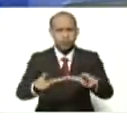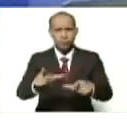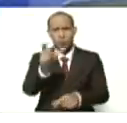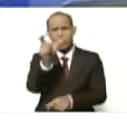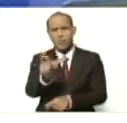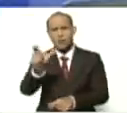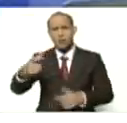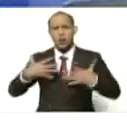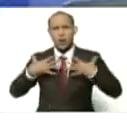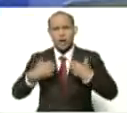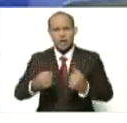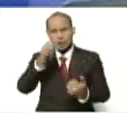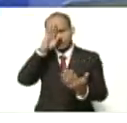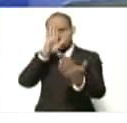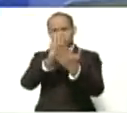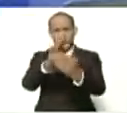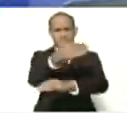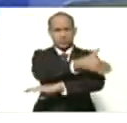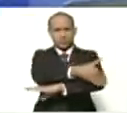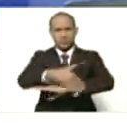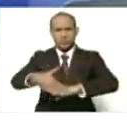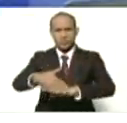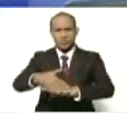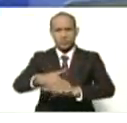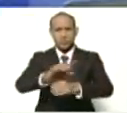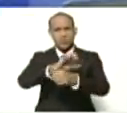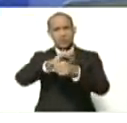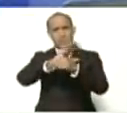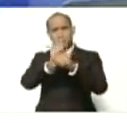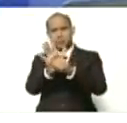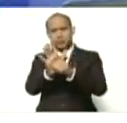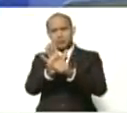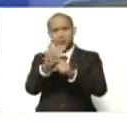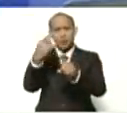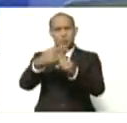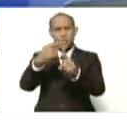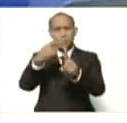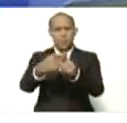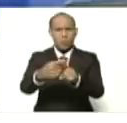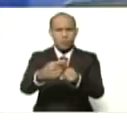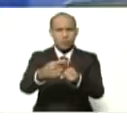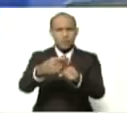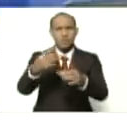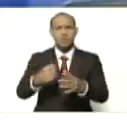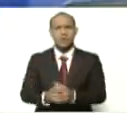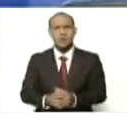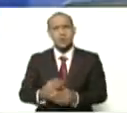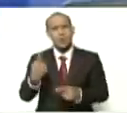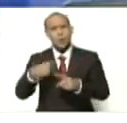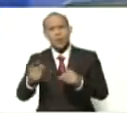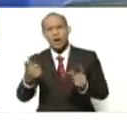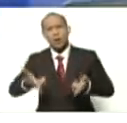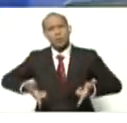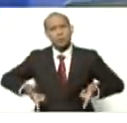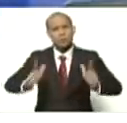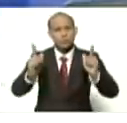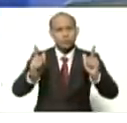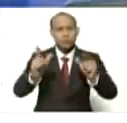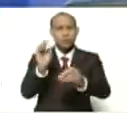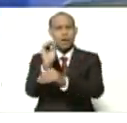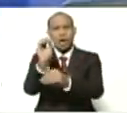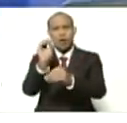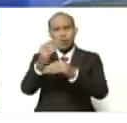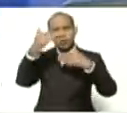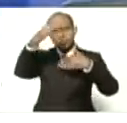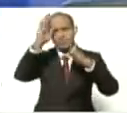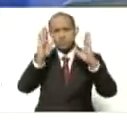primera línea que atiende pacientes con kobe en centros de salud que no son centinelas pero que se habilitaron para la atención